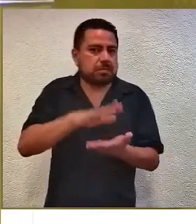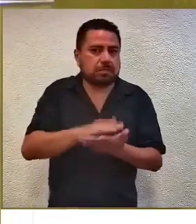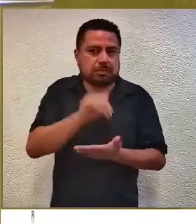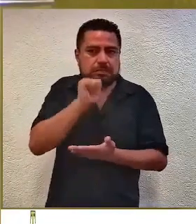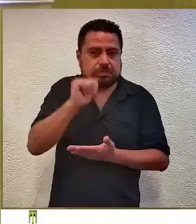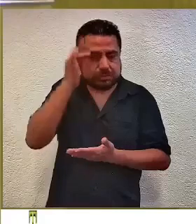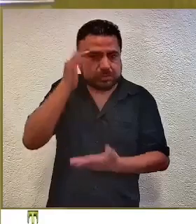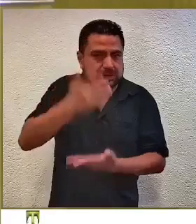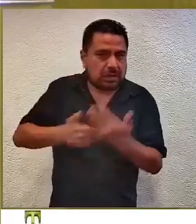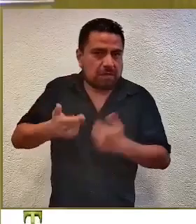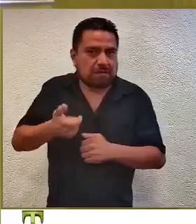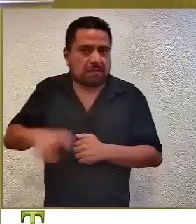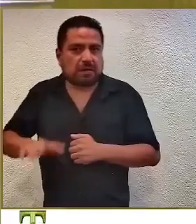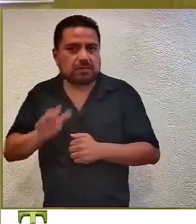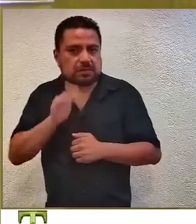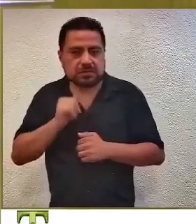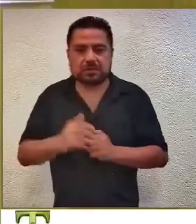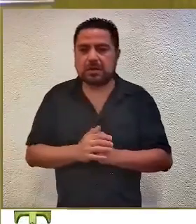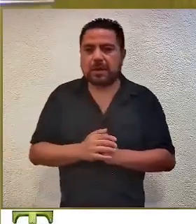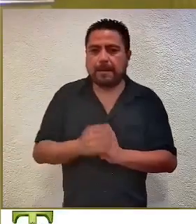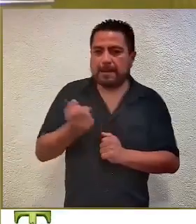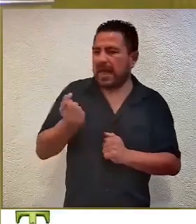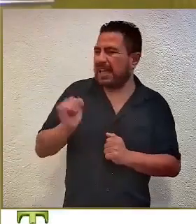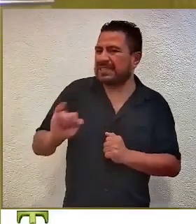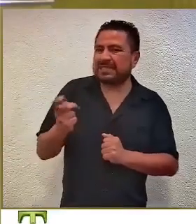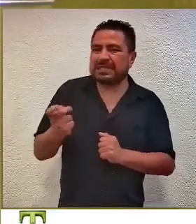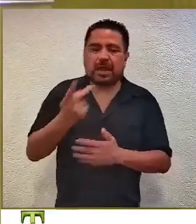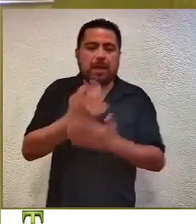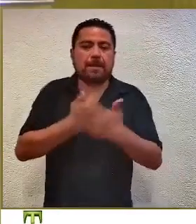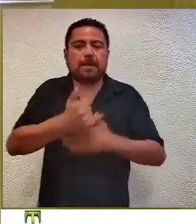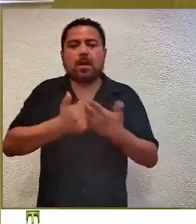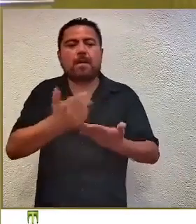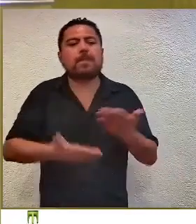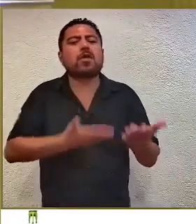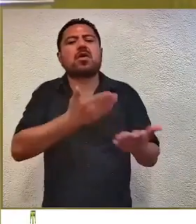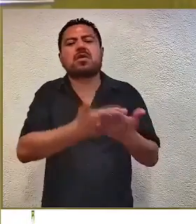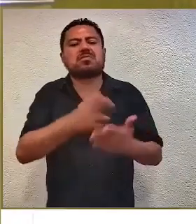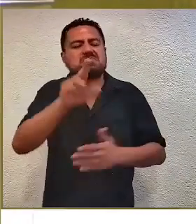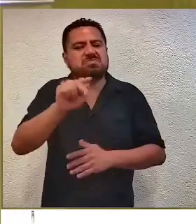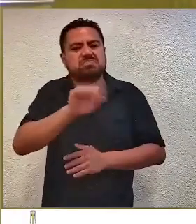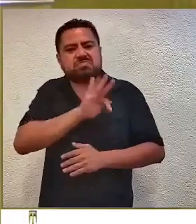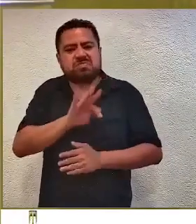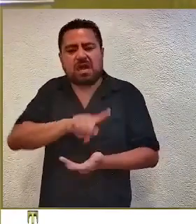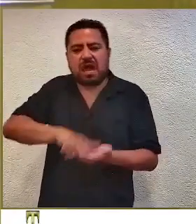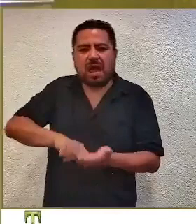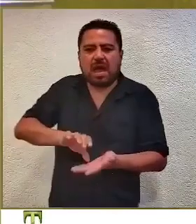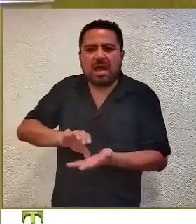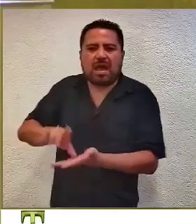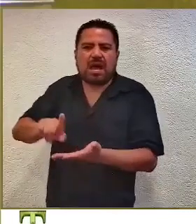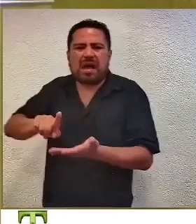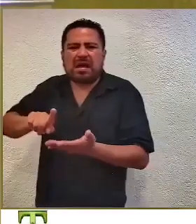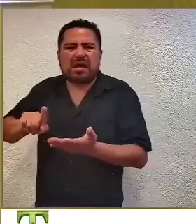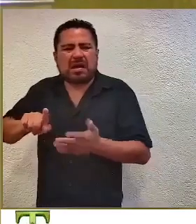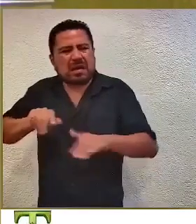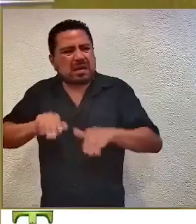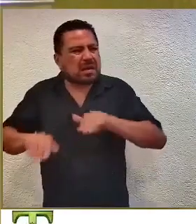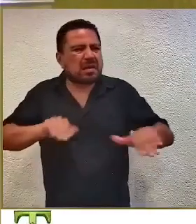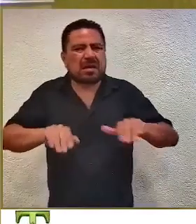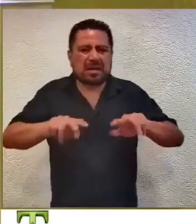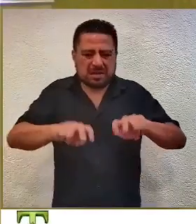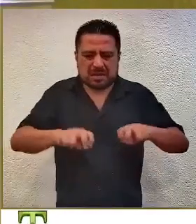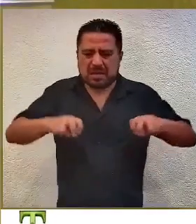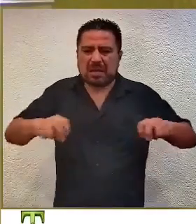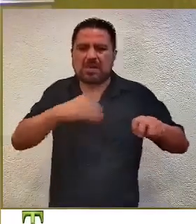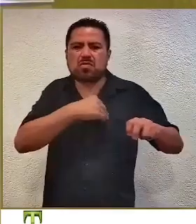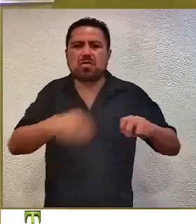prestación. En esa tesitura, en el proyecto se propone declarar inoperante el agravio relativo a la omisión de convocarlos a la sesión del Cabildo del